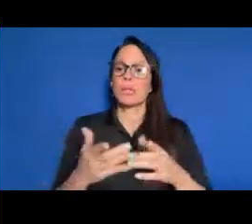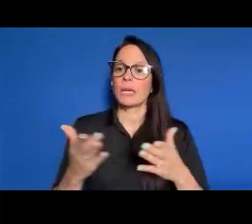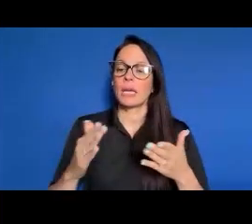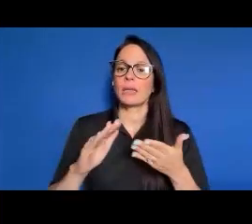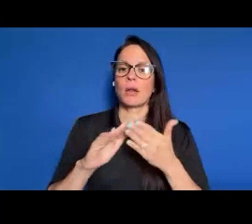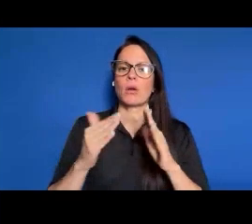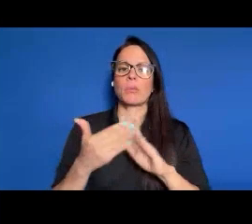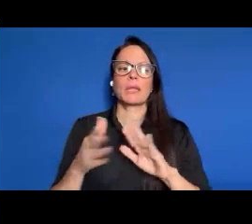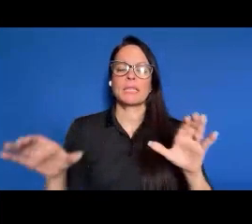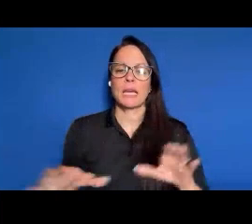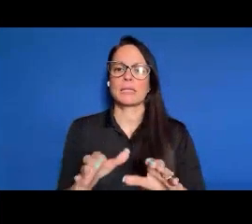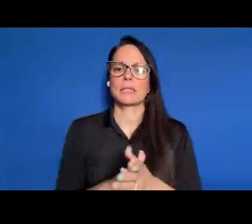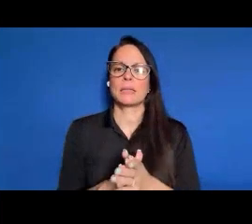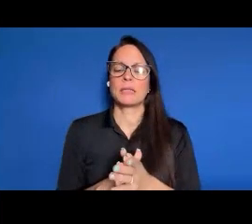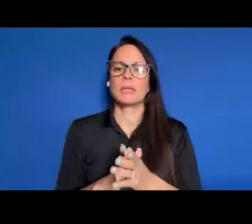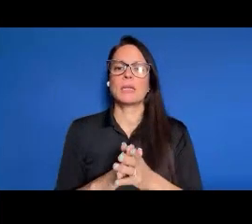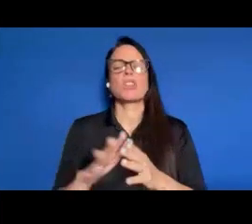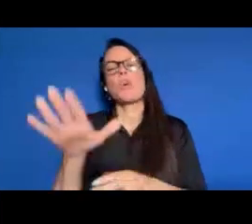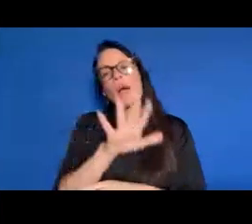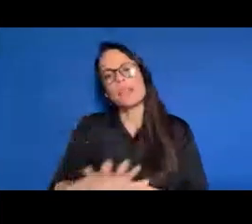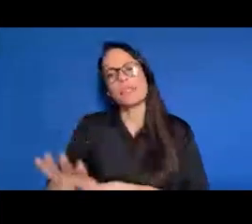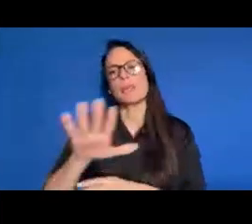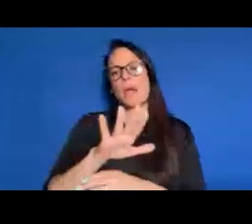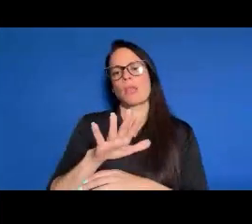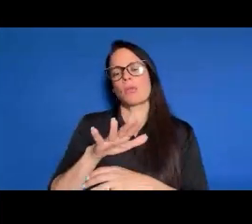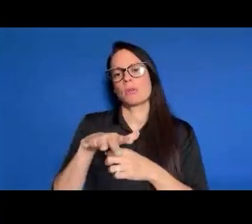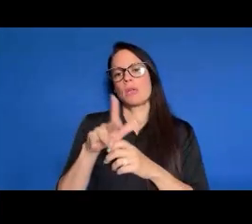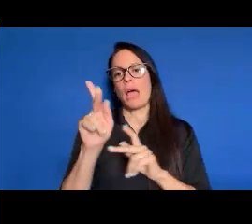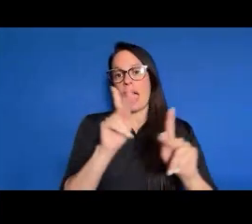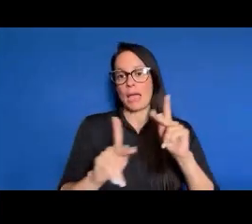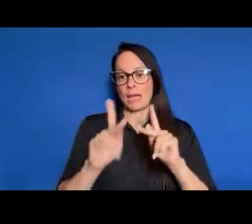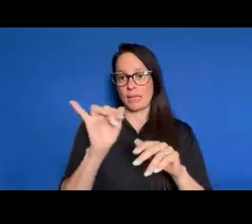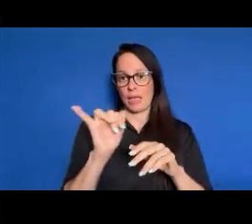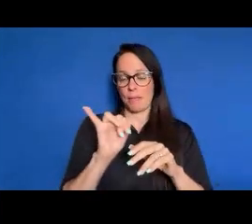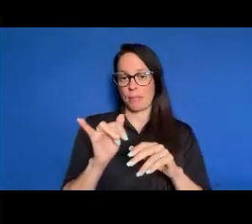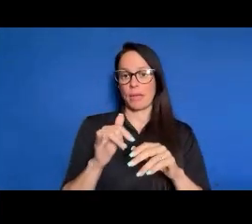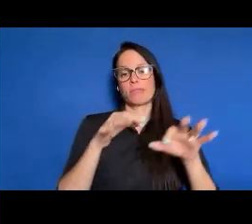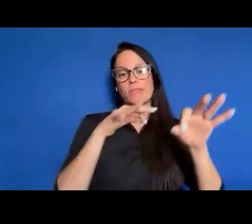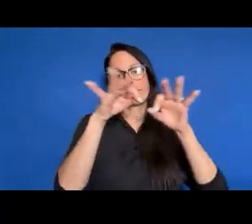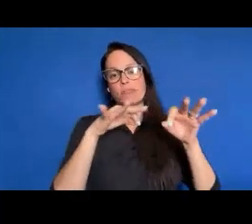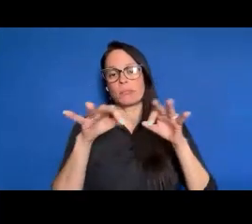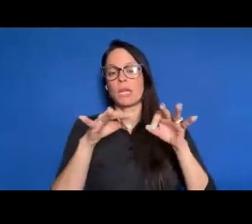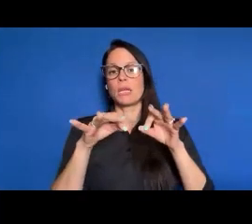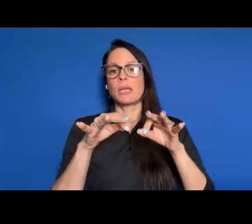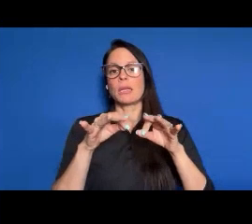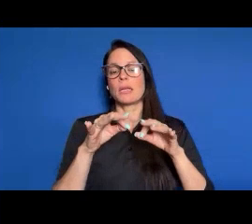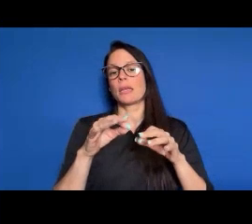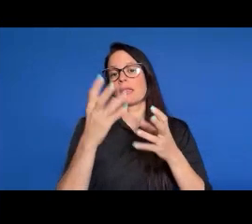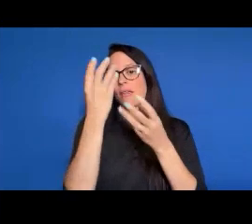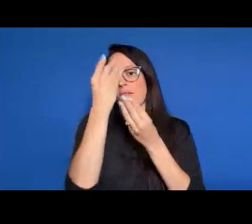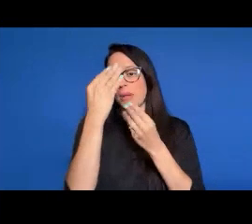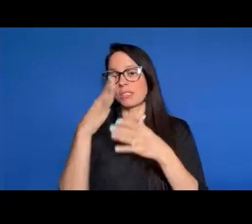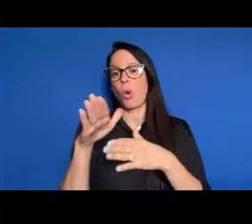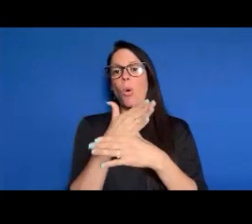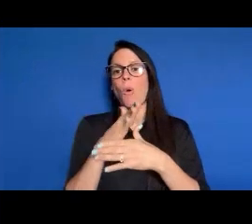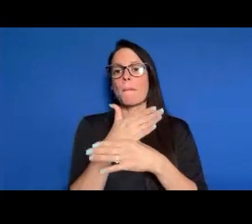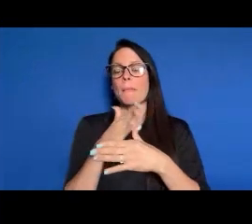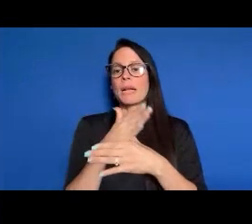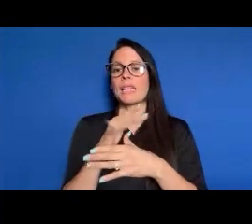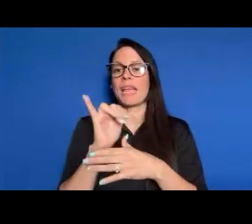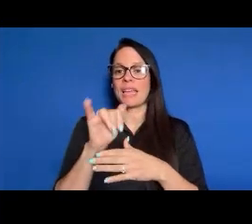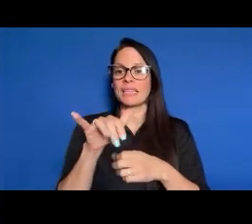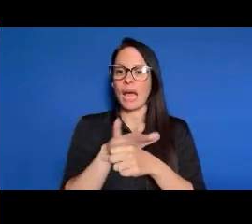unos estimados. Hay unos márgenes de error que también las bases de datos del Social Vulnerability Index comparten ese margen de error y